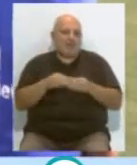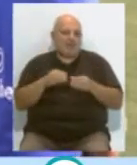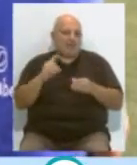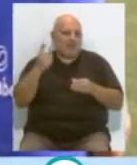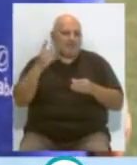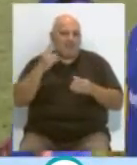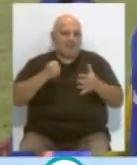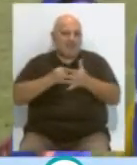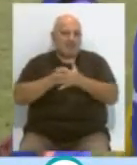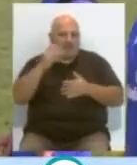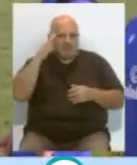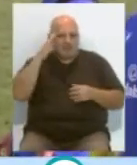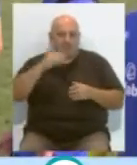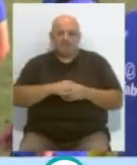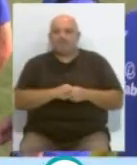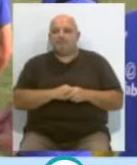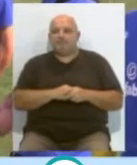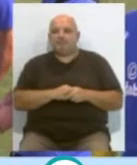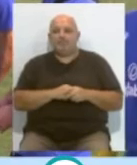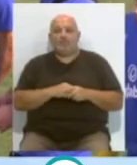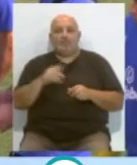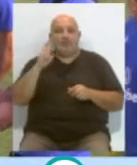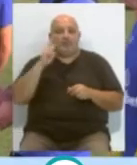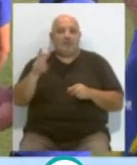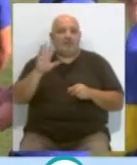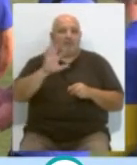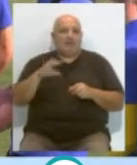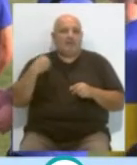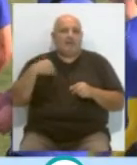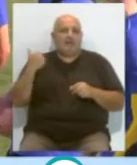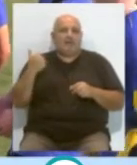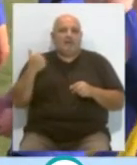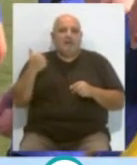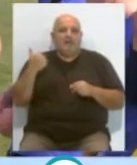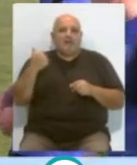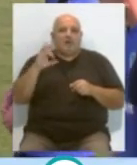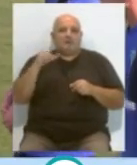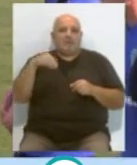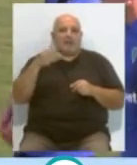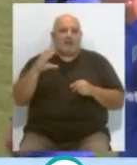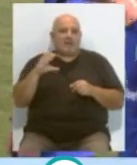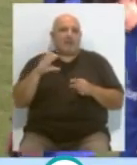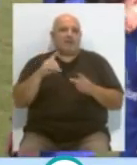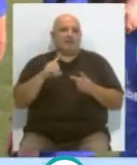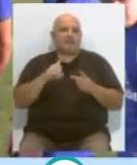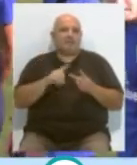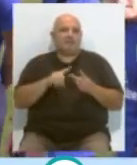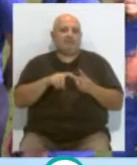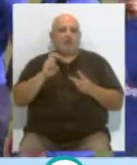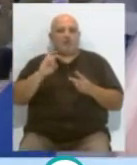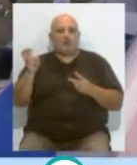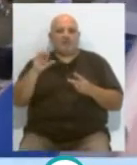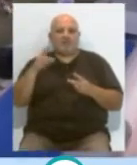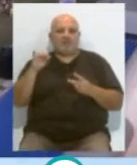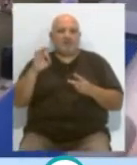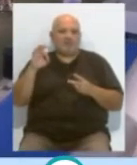máxima ilusión. Así es, y ahí vemos a Osmagi al lado de otro serbio, en